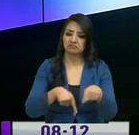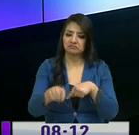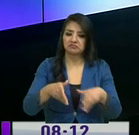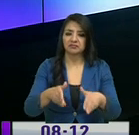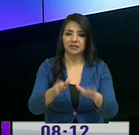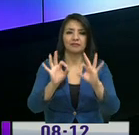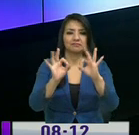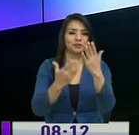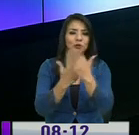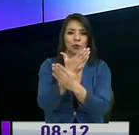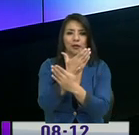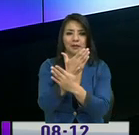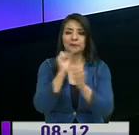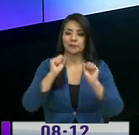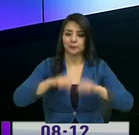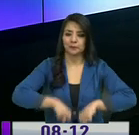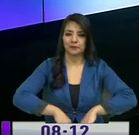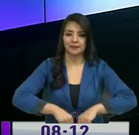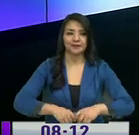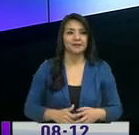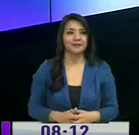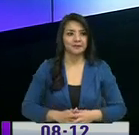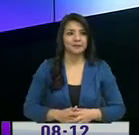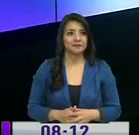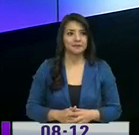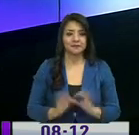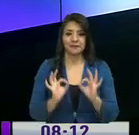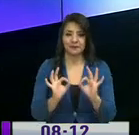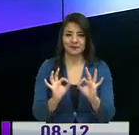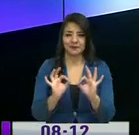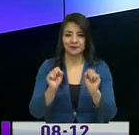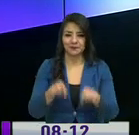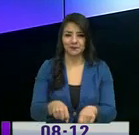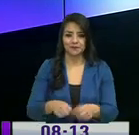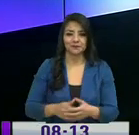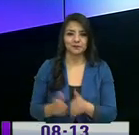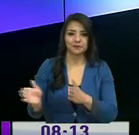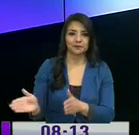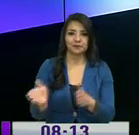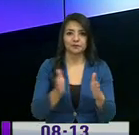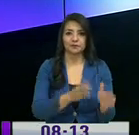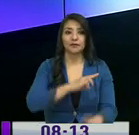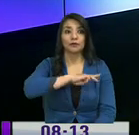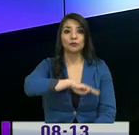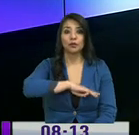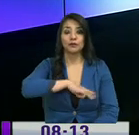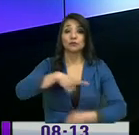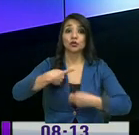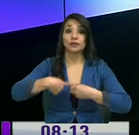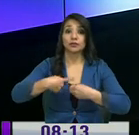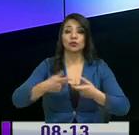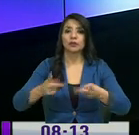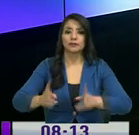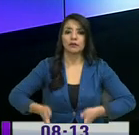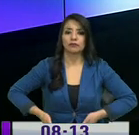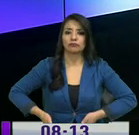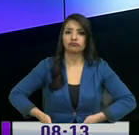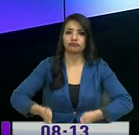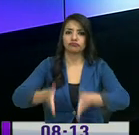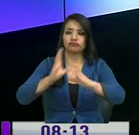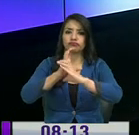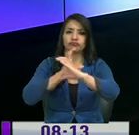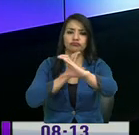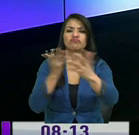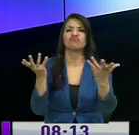vía totalmente buena, en excelentes condiciones. Ahora les contamos que el municipio de Quito aperturó una nueva ruta de transporte público en